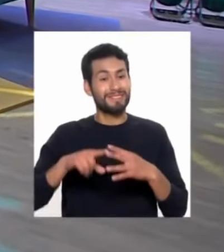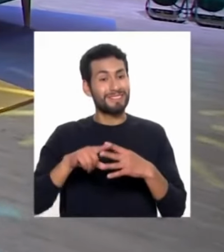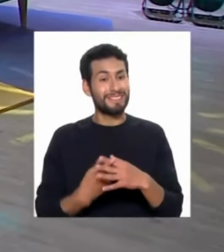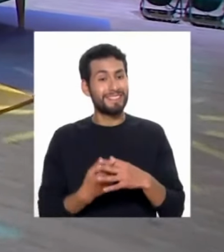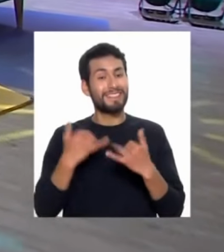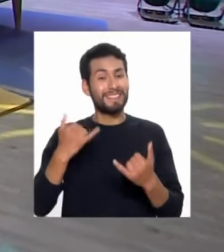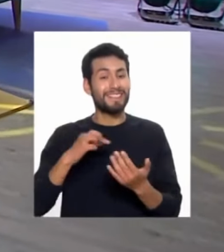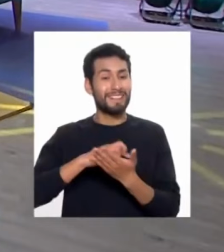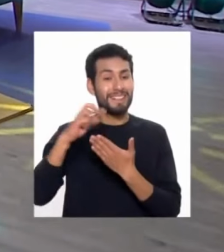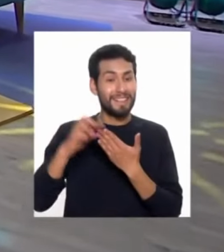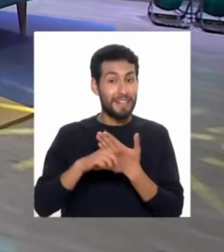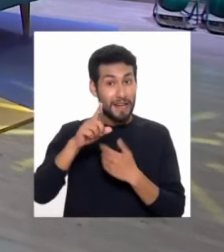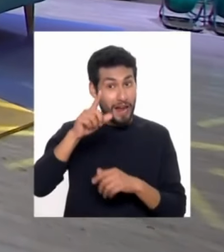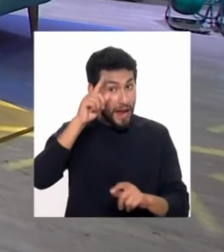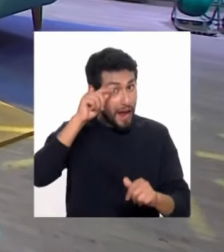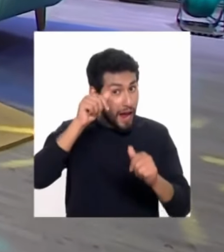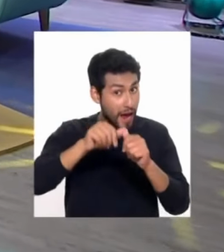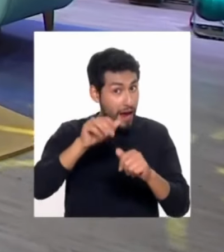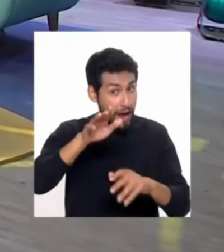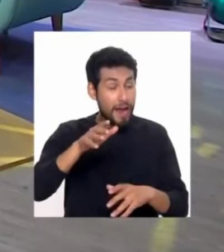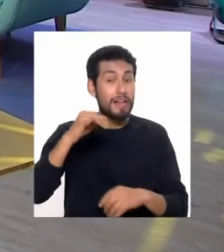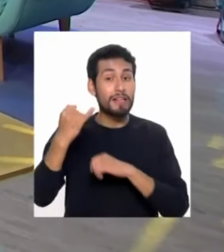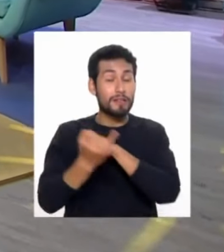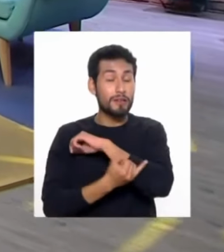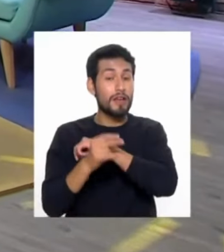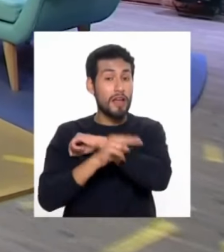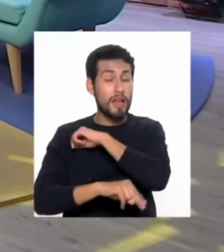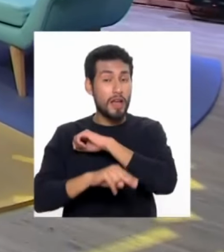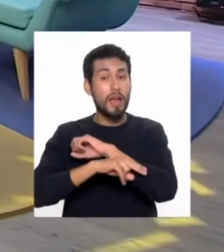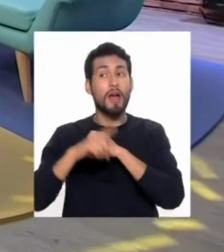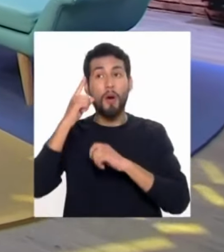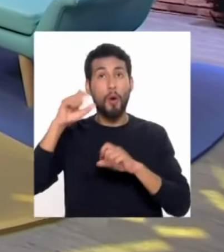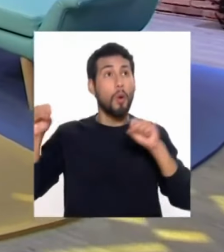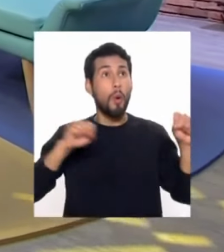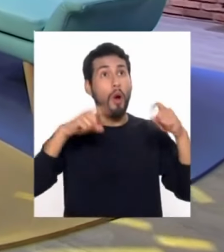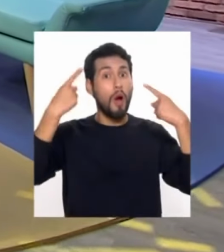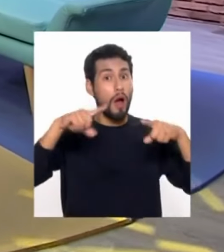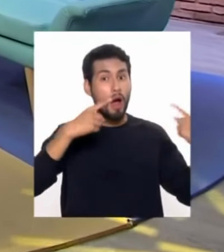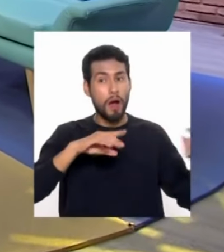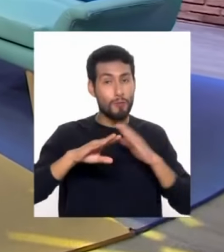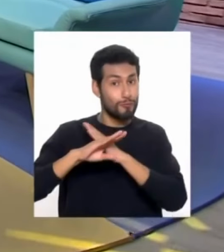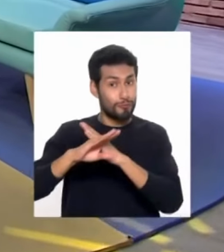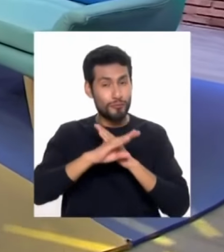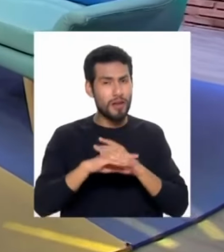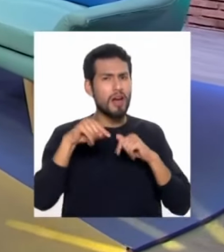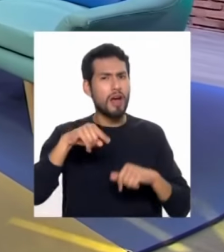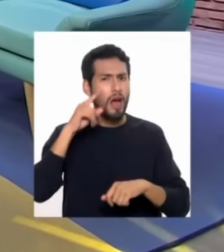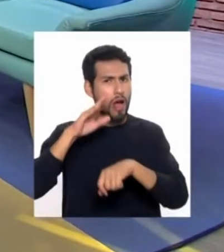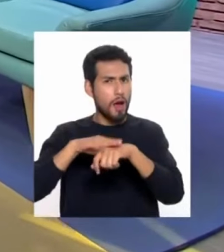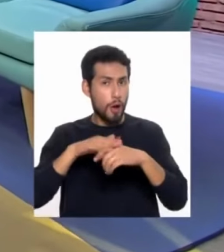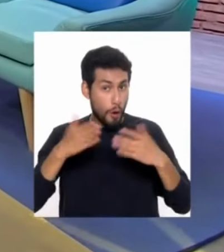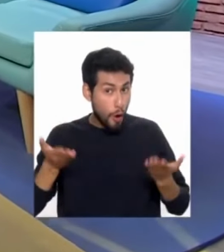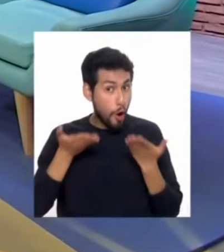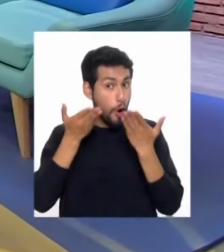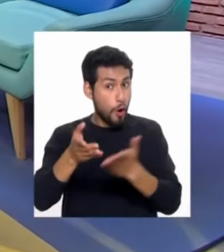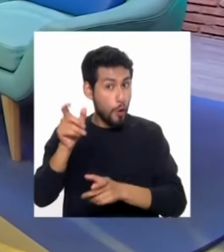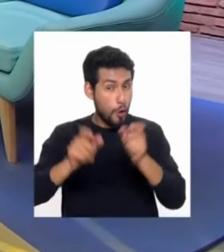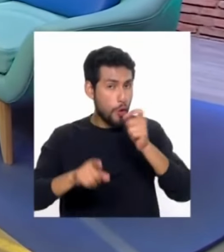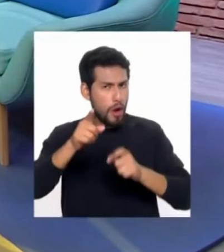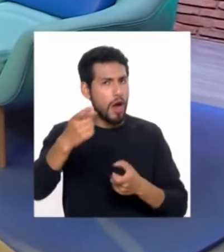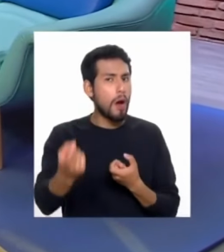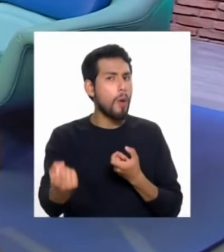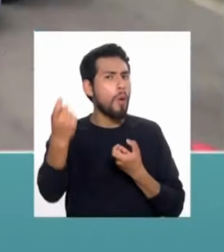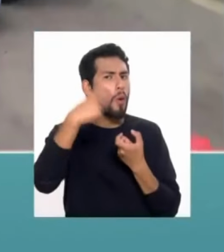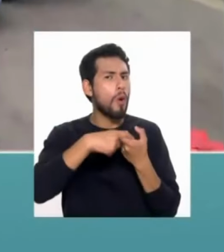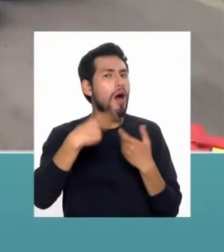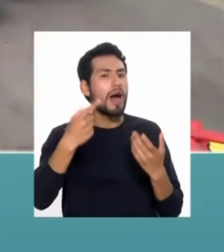Empezamos el programa recordando que el Instituto Nacional de Defensa Civil, INDECI, está invitando a toda la ciudadanía a formar